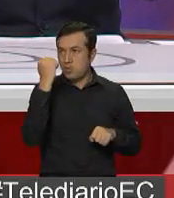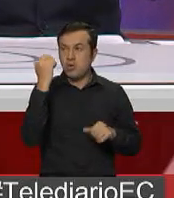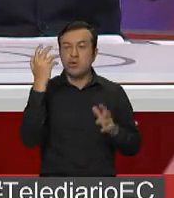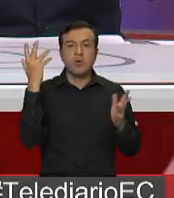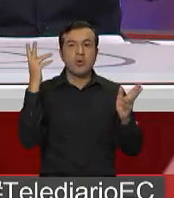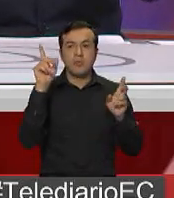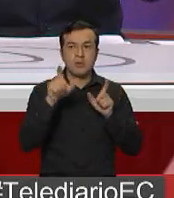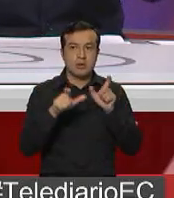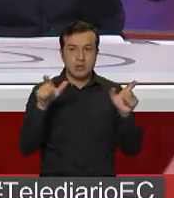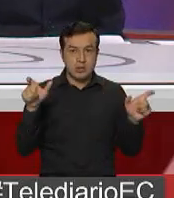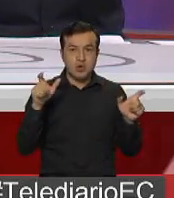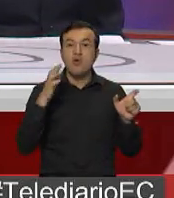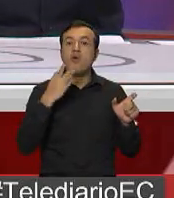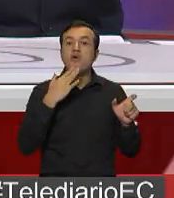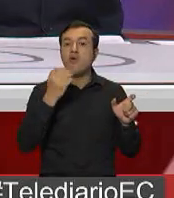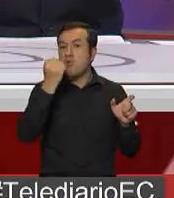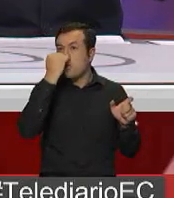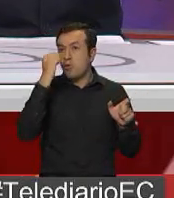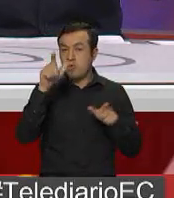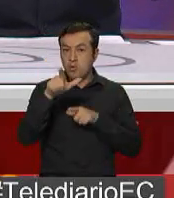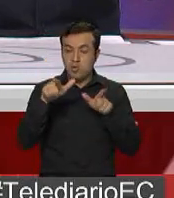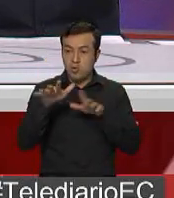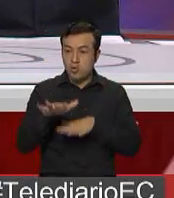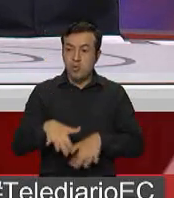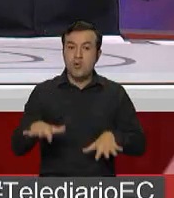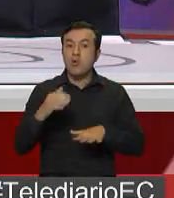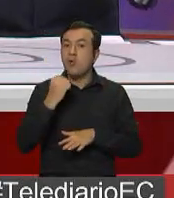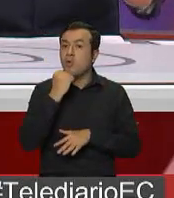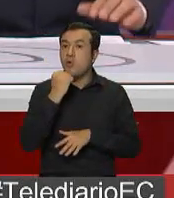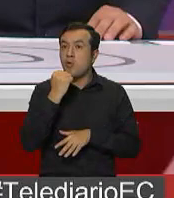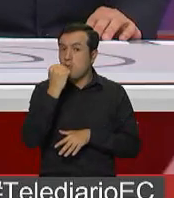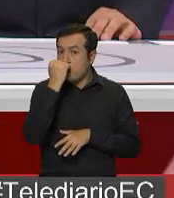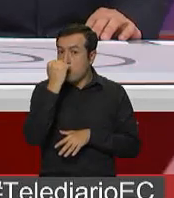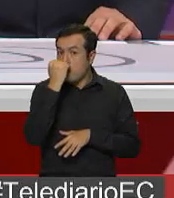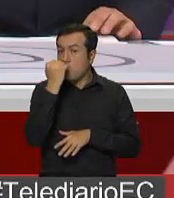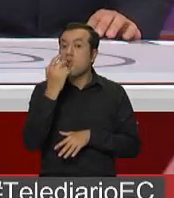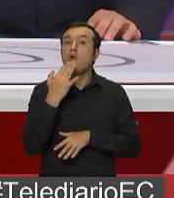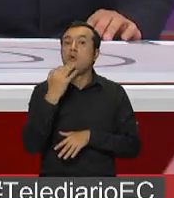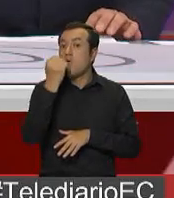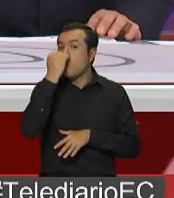que saber la ciudadanía en los cantones que se mantienen en color rojo?